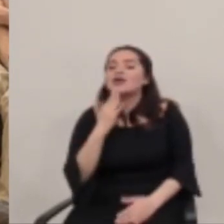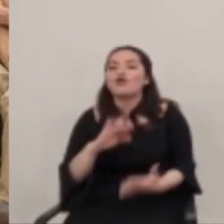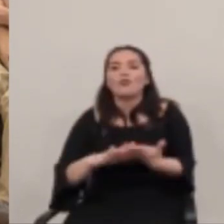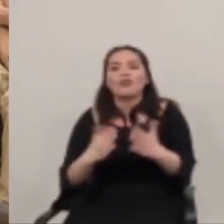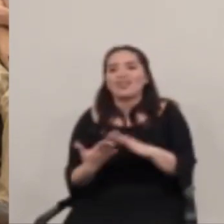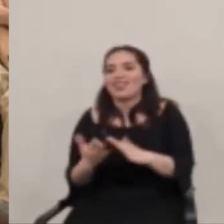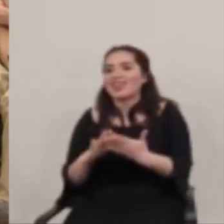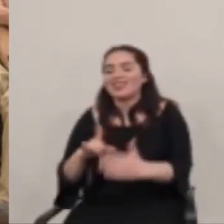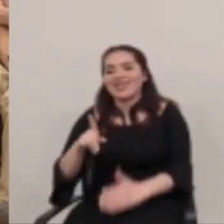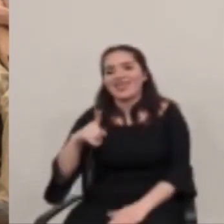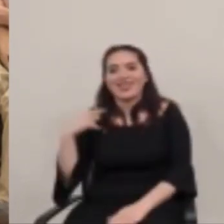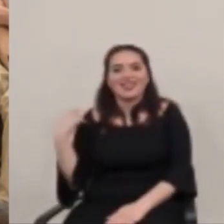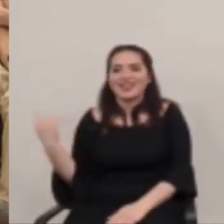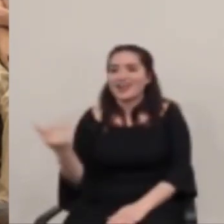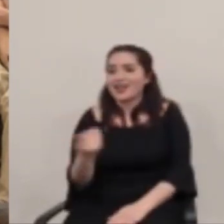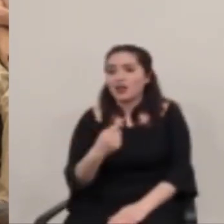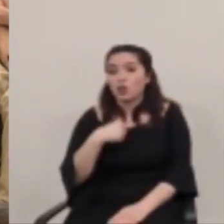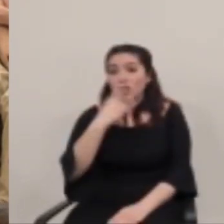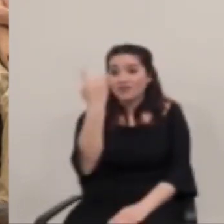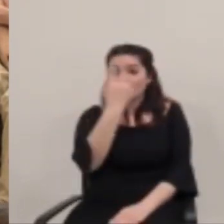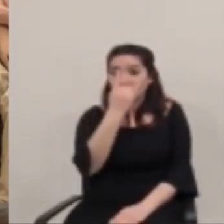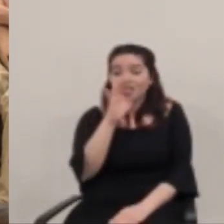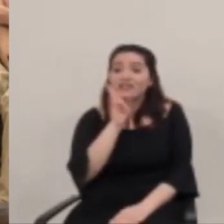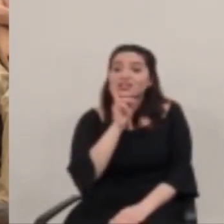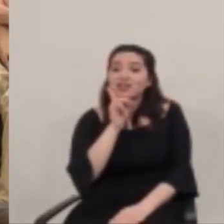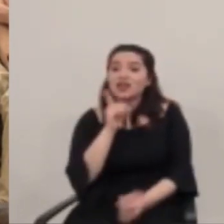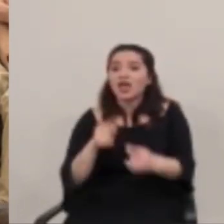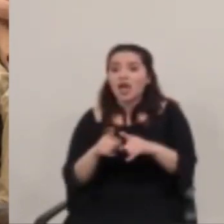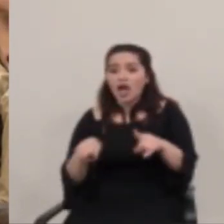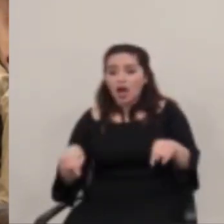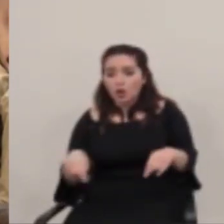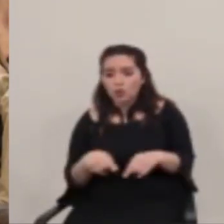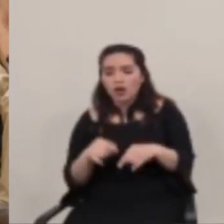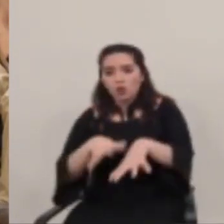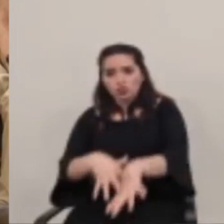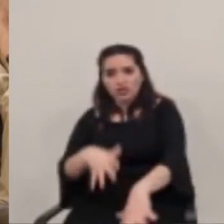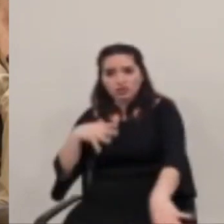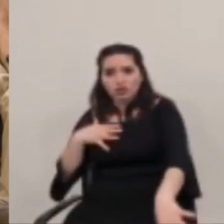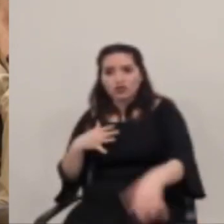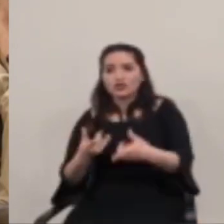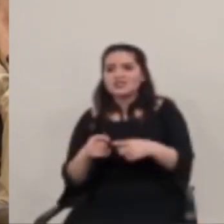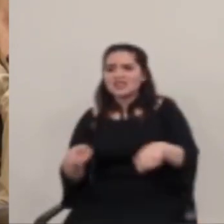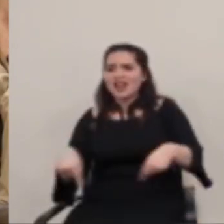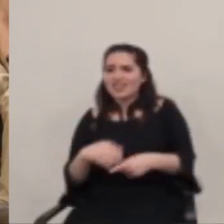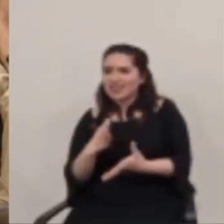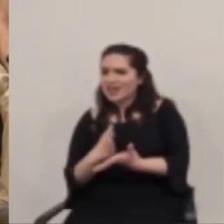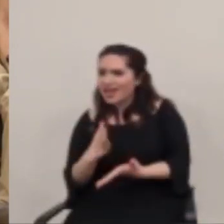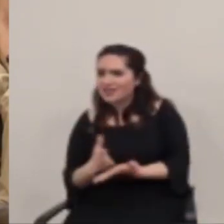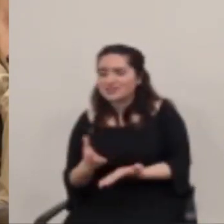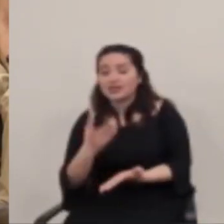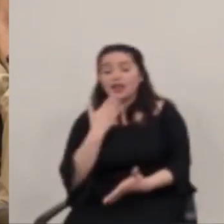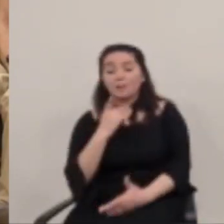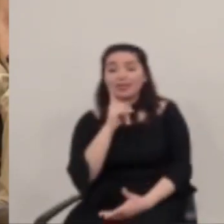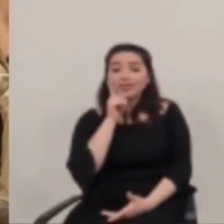en general, porque la universidad tiene tanto como aulas, auditorios, salas de clase, tiene